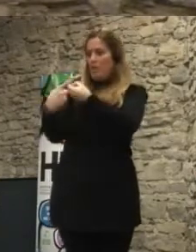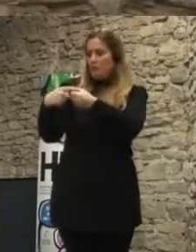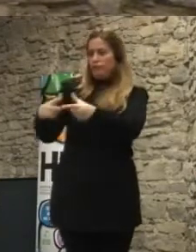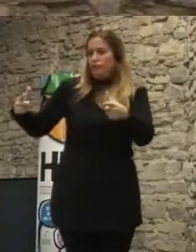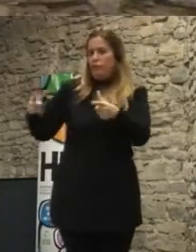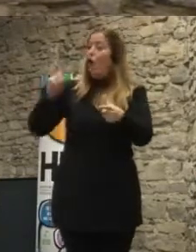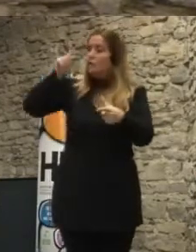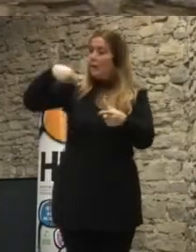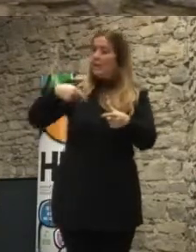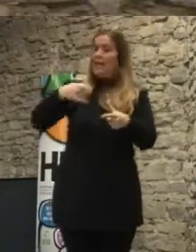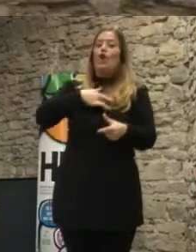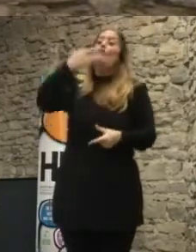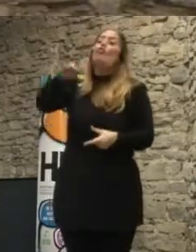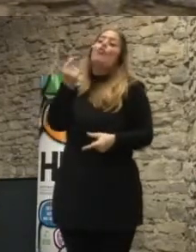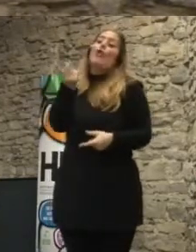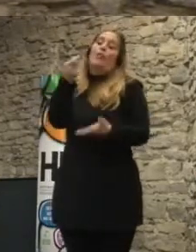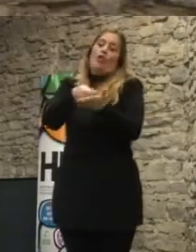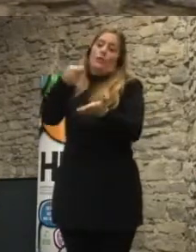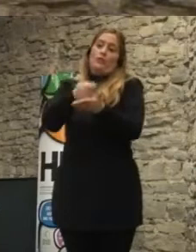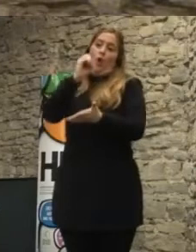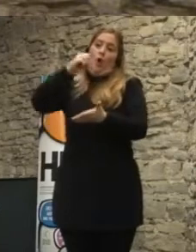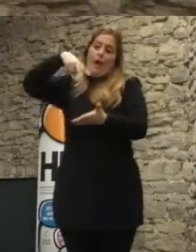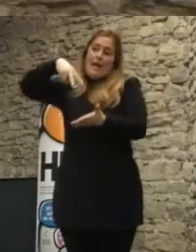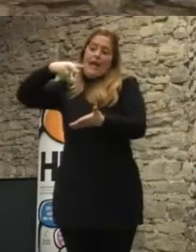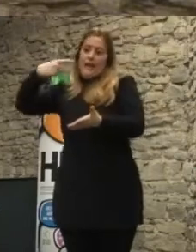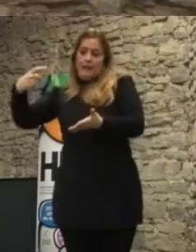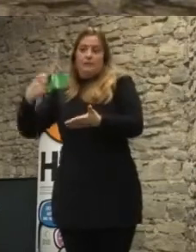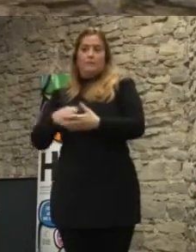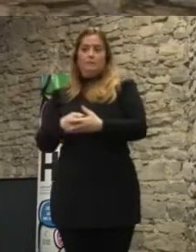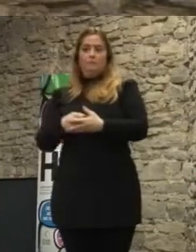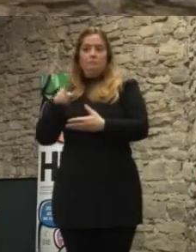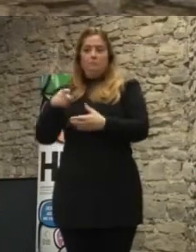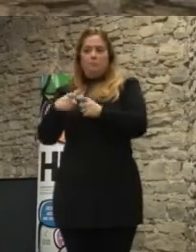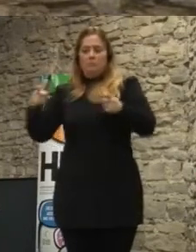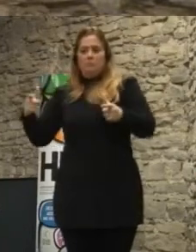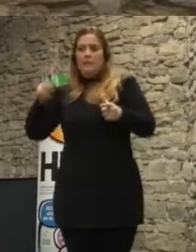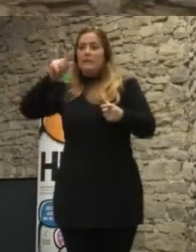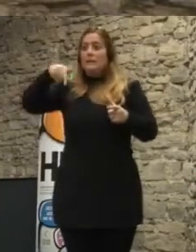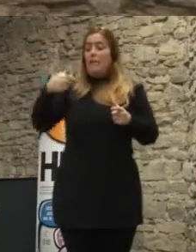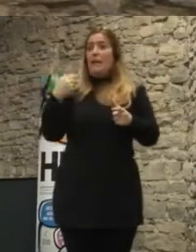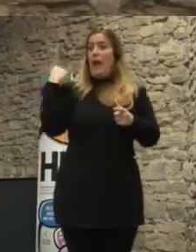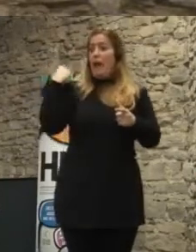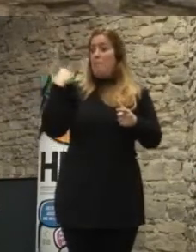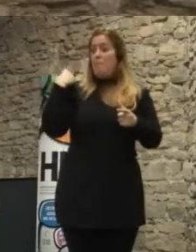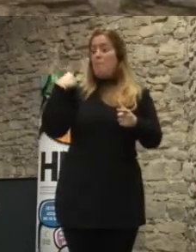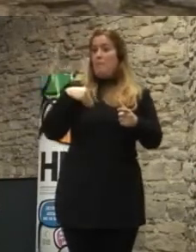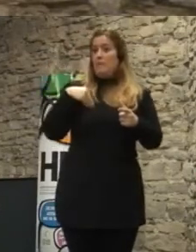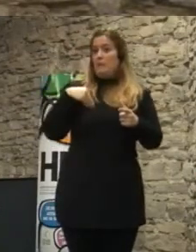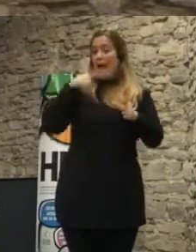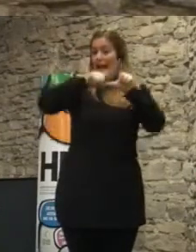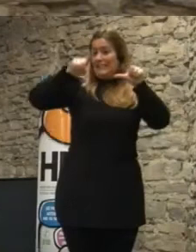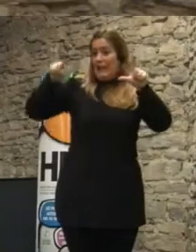a ONGs. La misma encuesta de Capital Social, esta que os leía del Gobierno Vasco, dice que